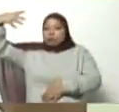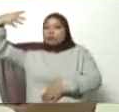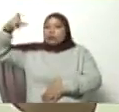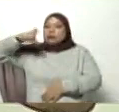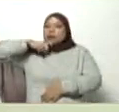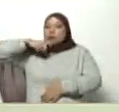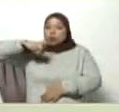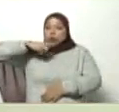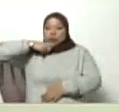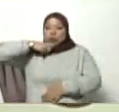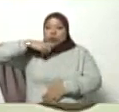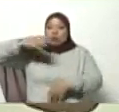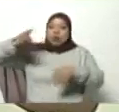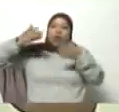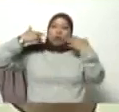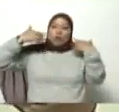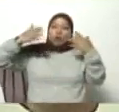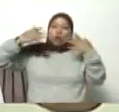les cayó agua.